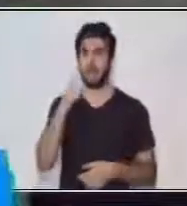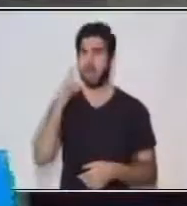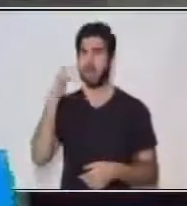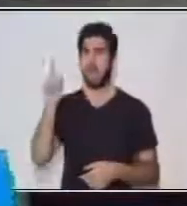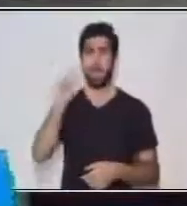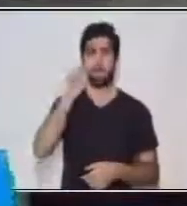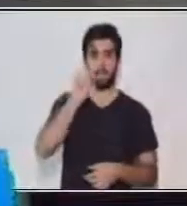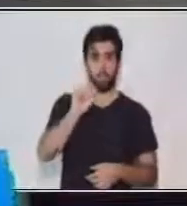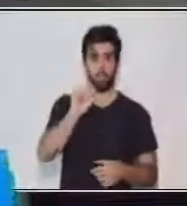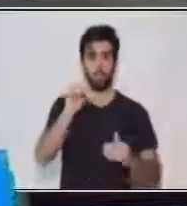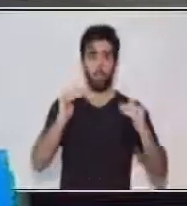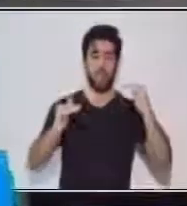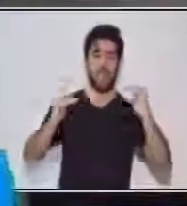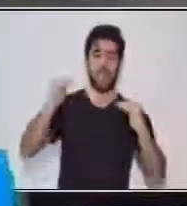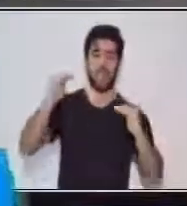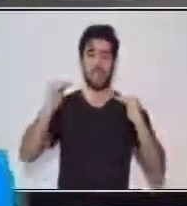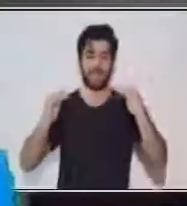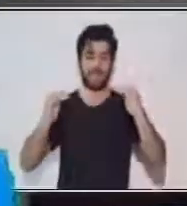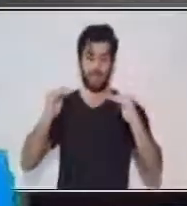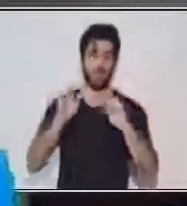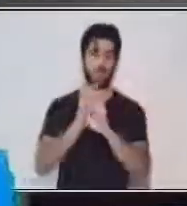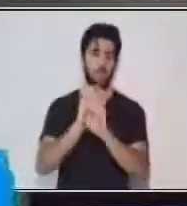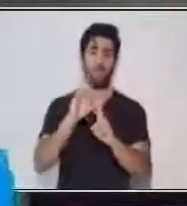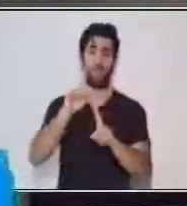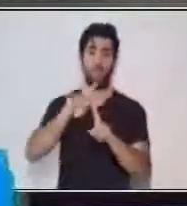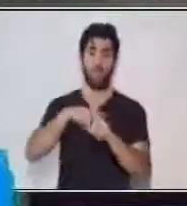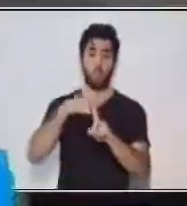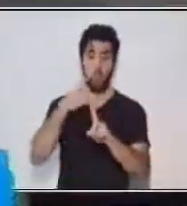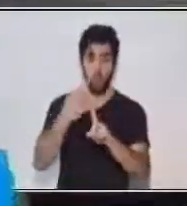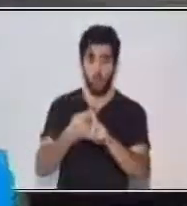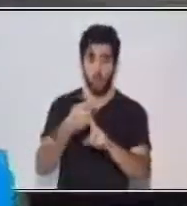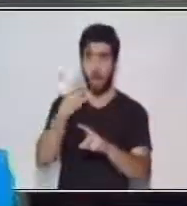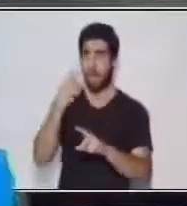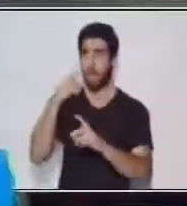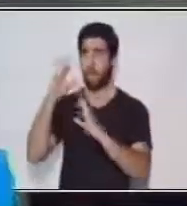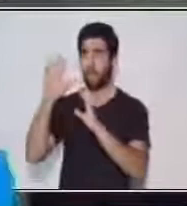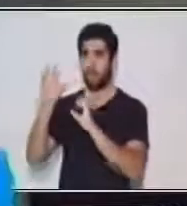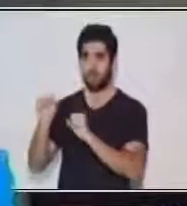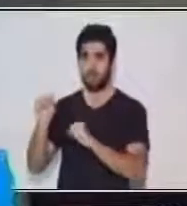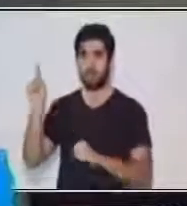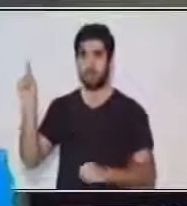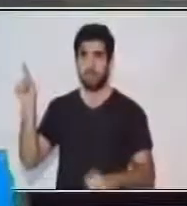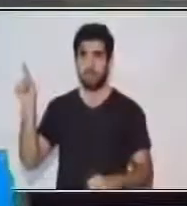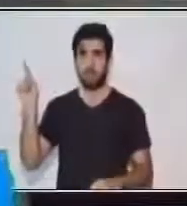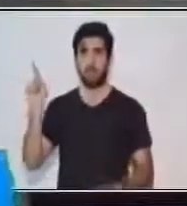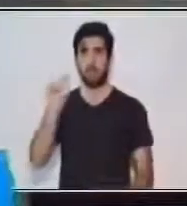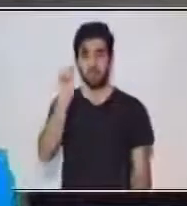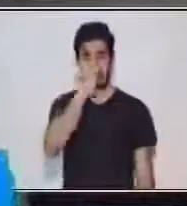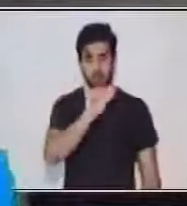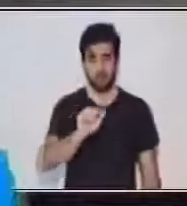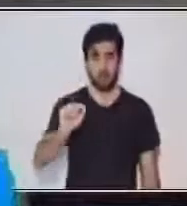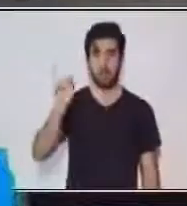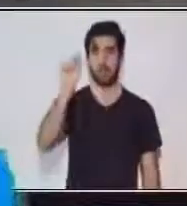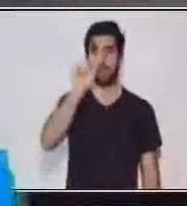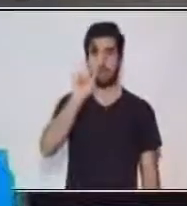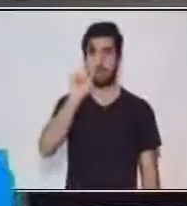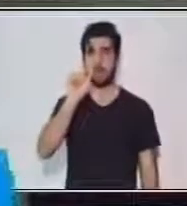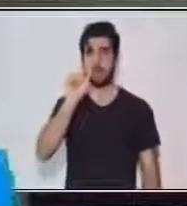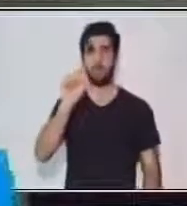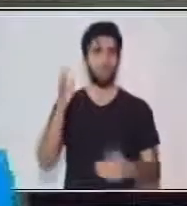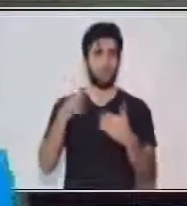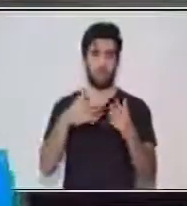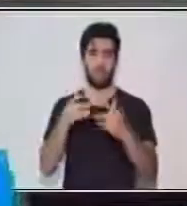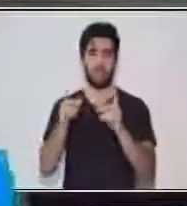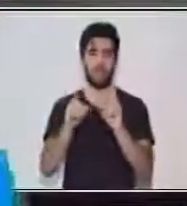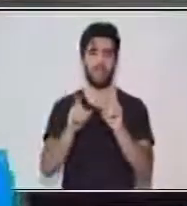equilibrio? Cuando pasa por acá, cuando va hacia acá, ya sea que vaya hacia la